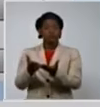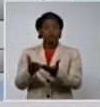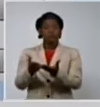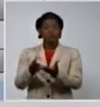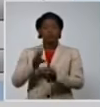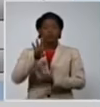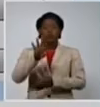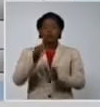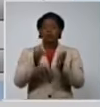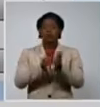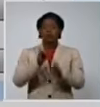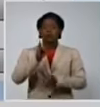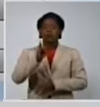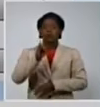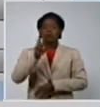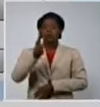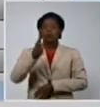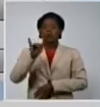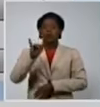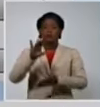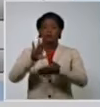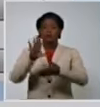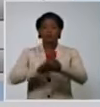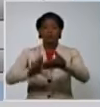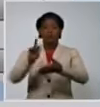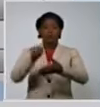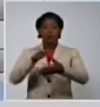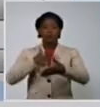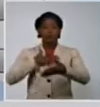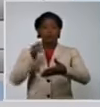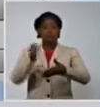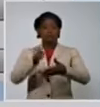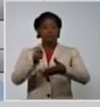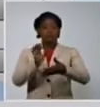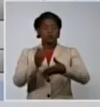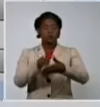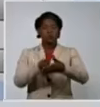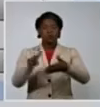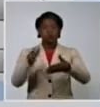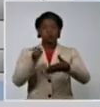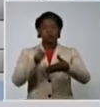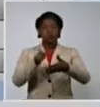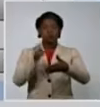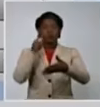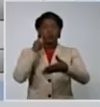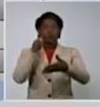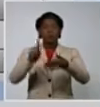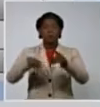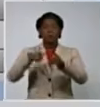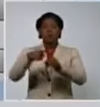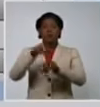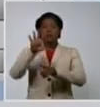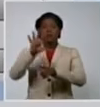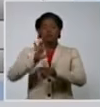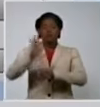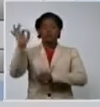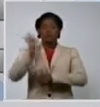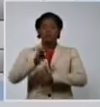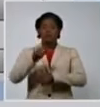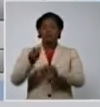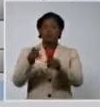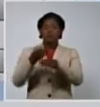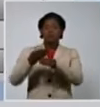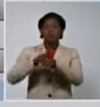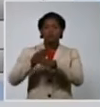4.636 en la región de las Américas, superior al 50%. Eso hace que ya el número